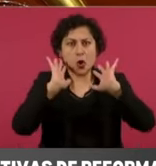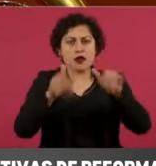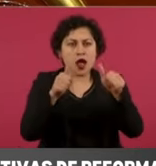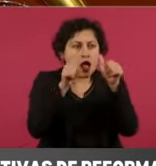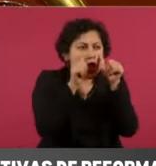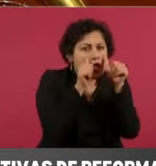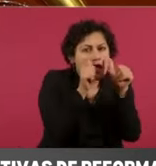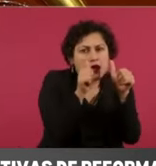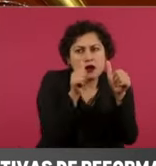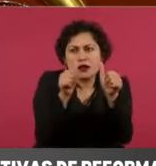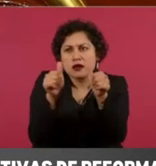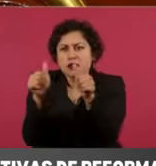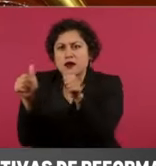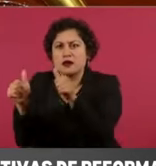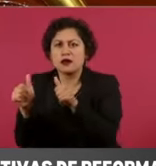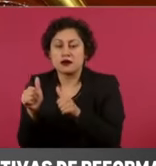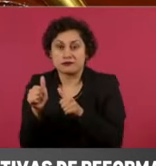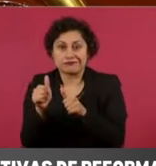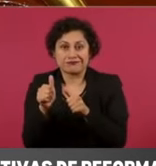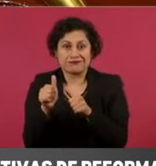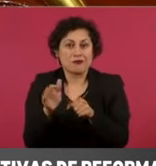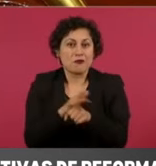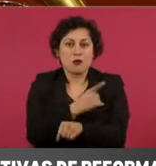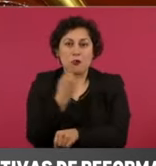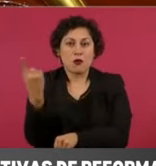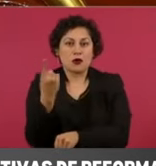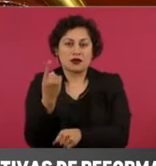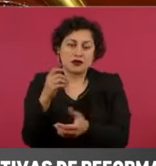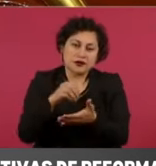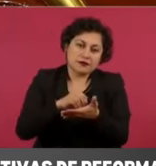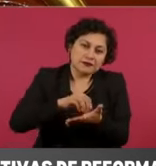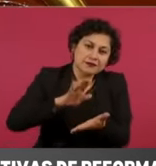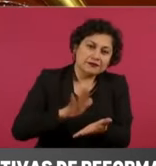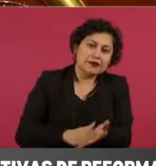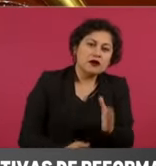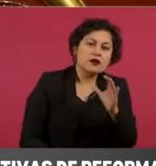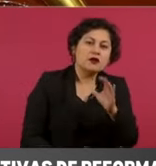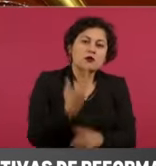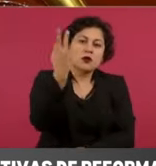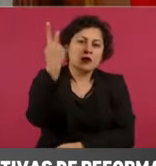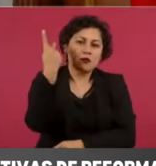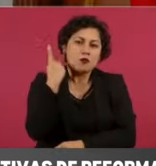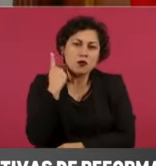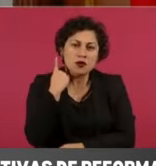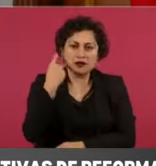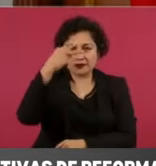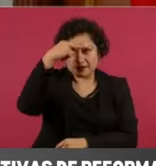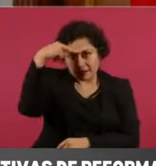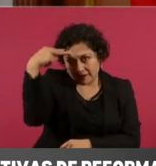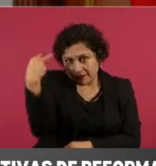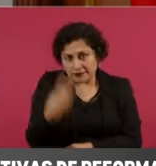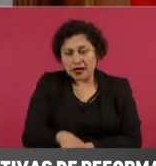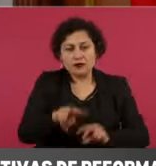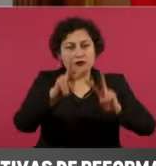económica auspicia prosperidad de todas y todos los